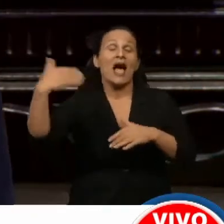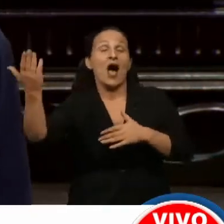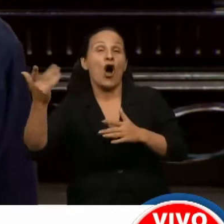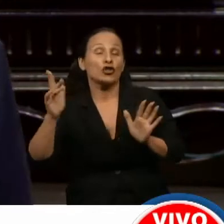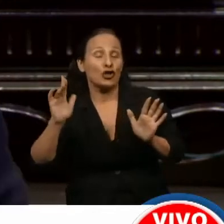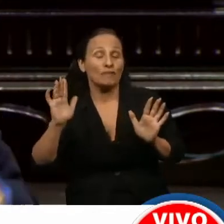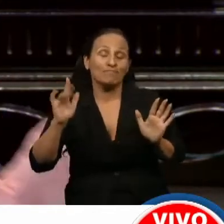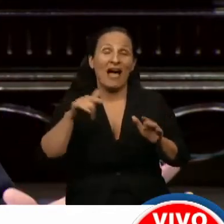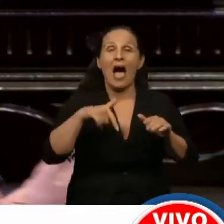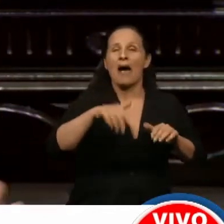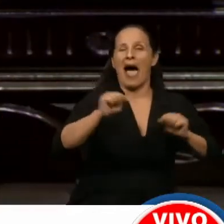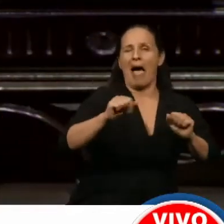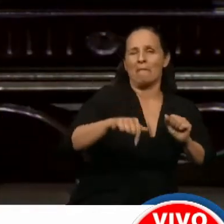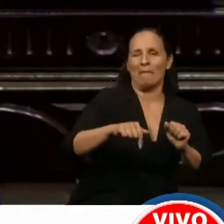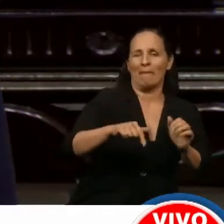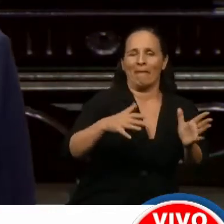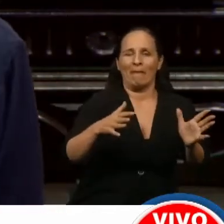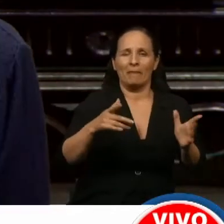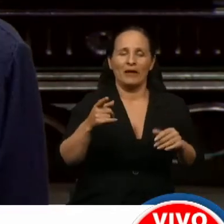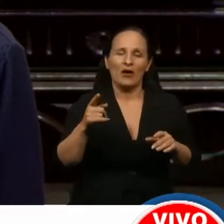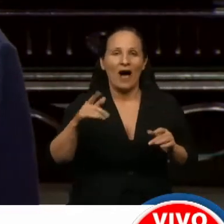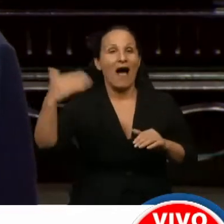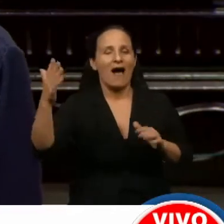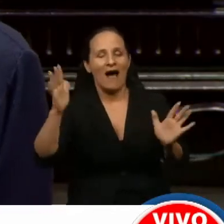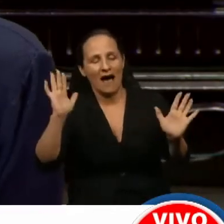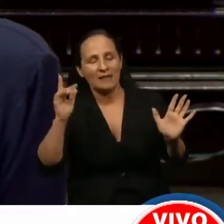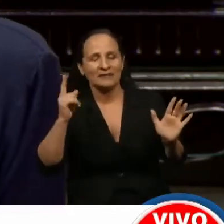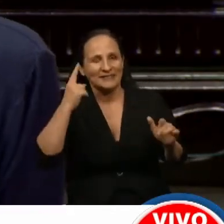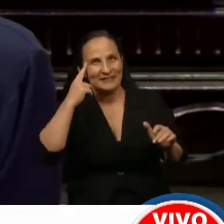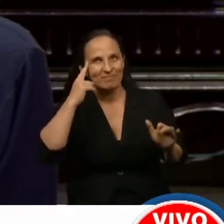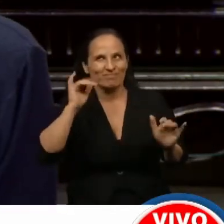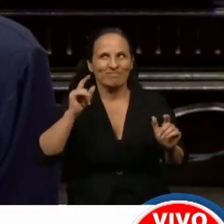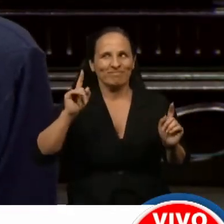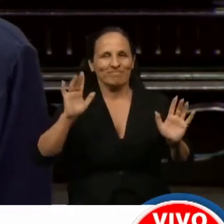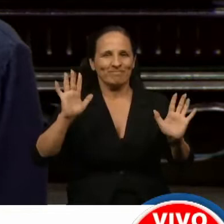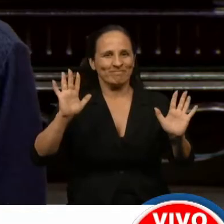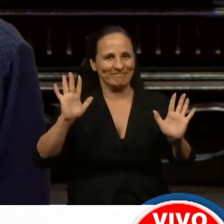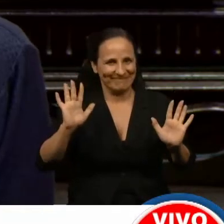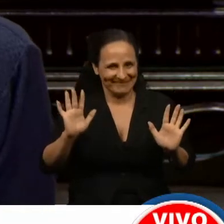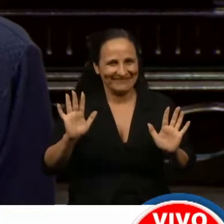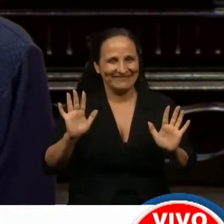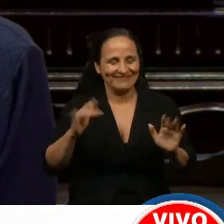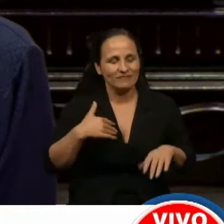acá, ya lo piensan 1, 2, 3, 4 veces o más. Entonces creo,